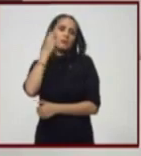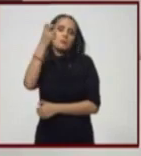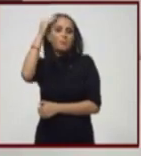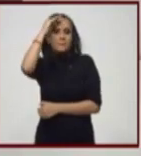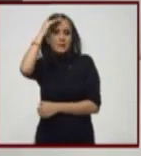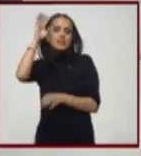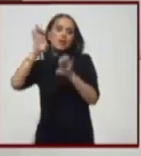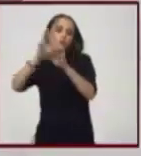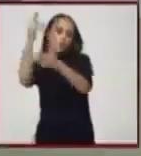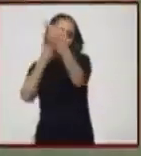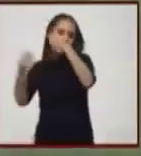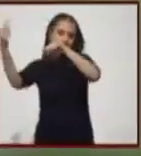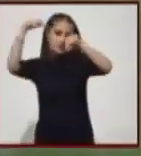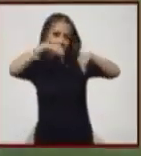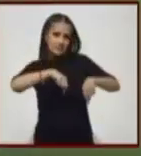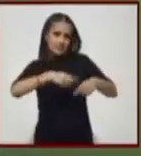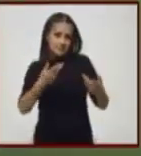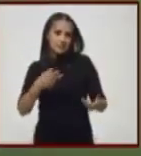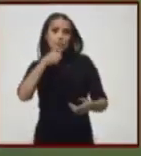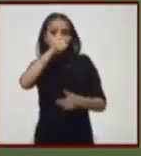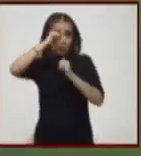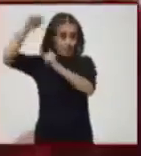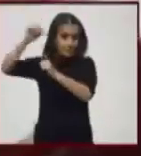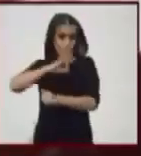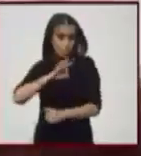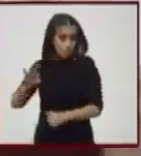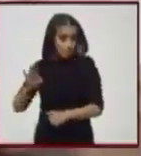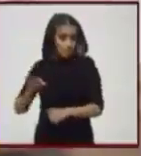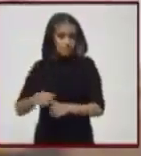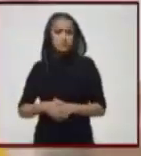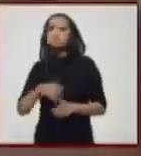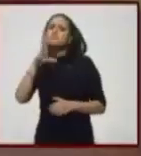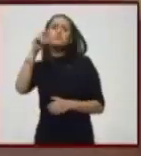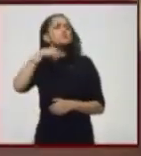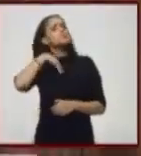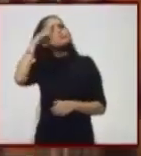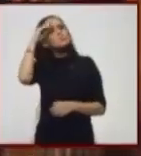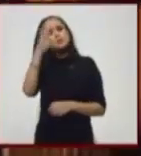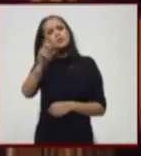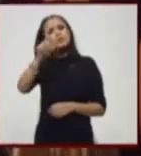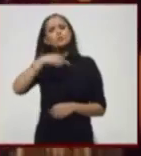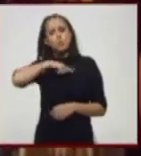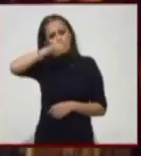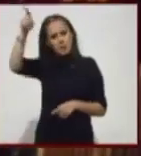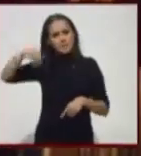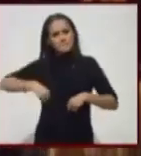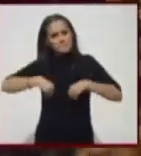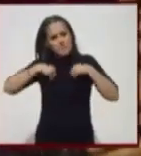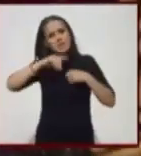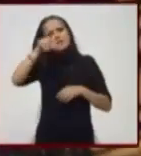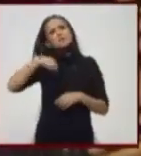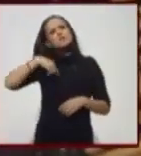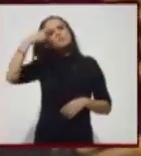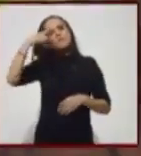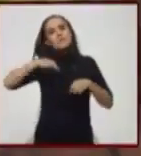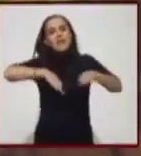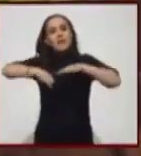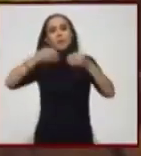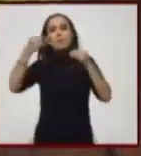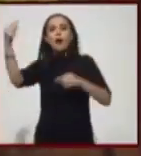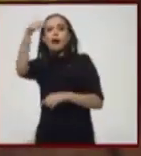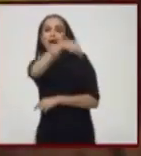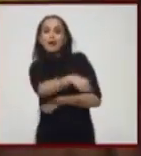cómo regresas como posible kers pues mira no me lo planteé estando allá empezó a surgir mucho trabajo aquí